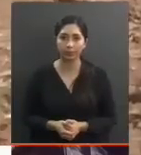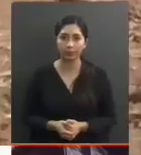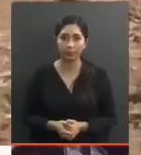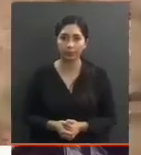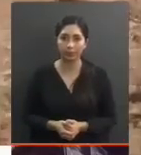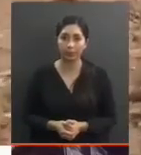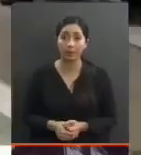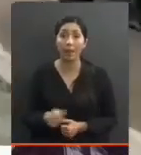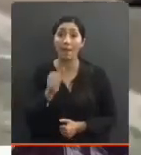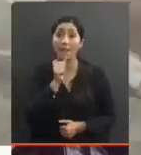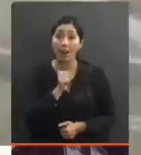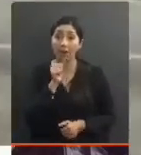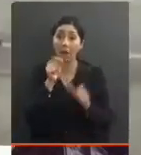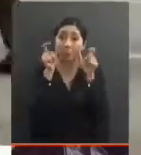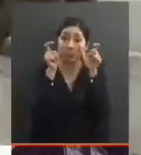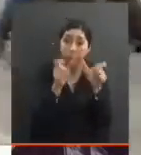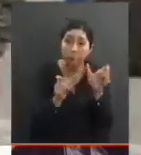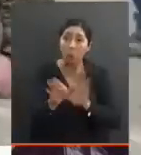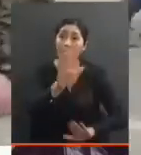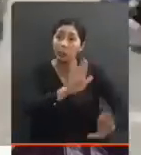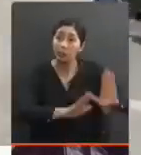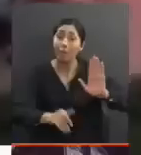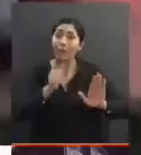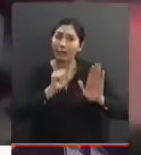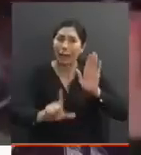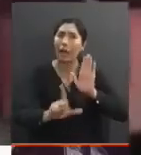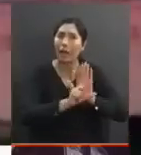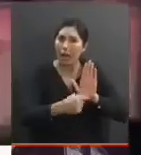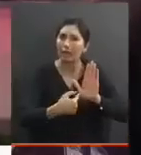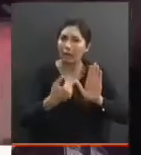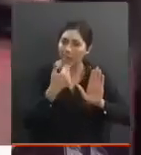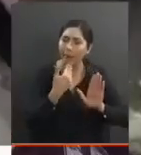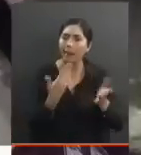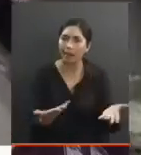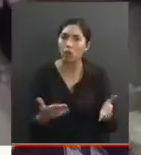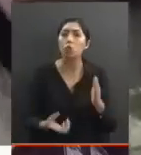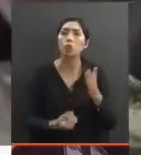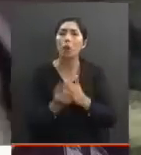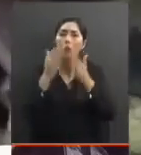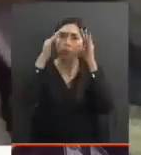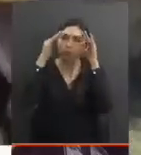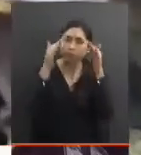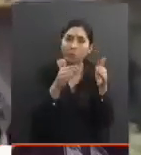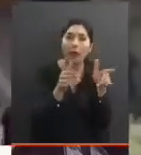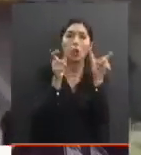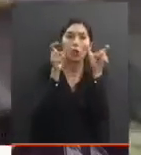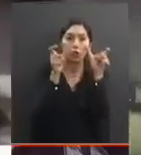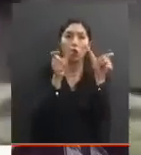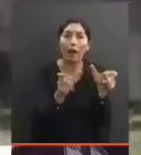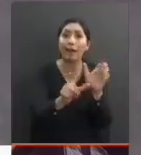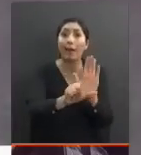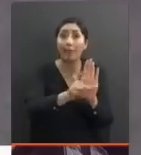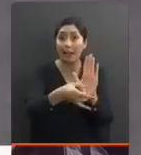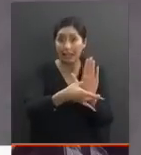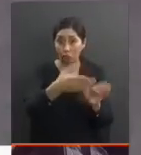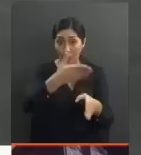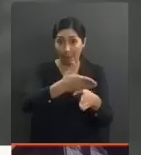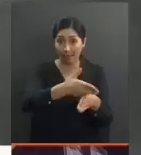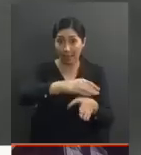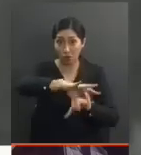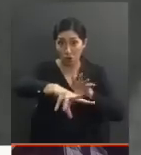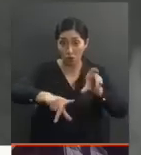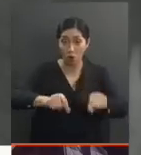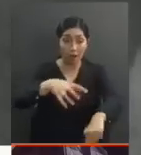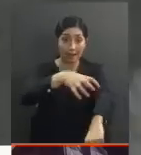Falta fiscalización, protección, legislación acorde, un nuevo foco en el actuar para controlar este creciente delito. En la región de la Araucanía